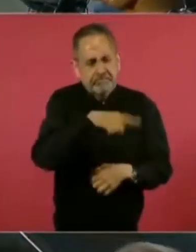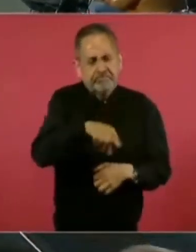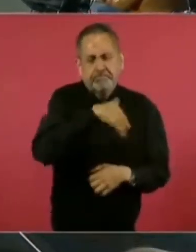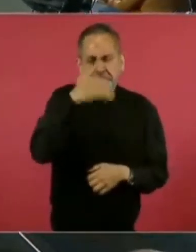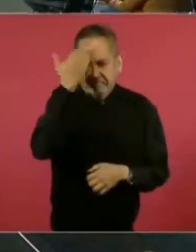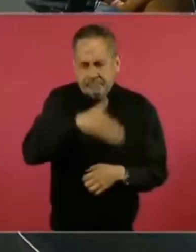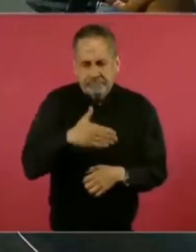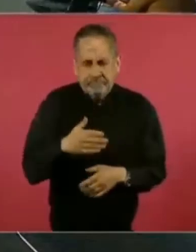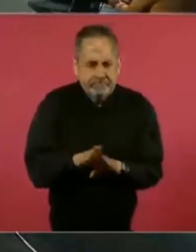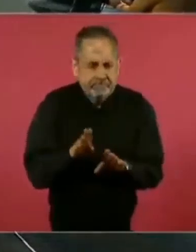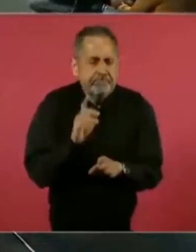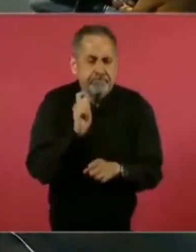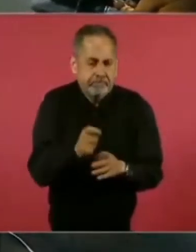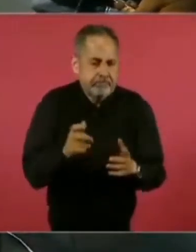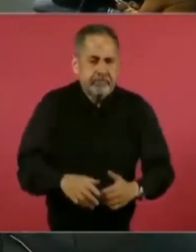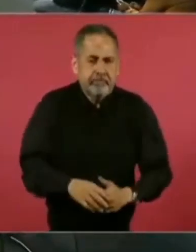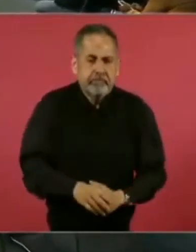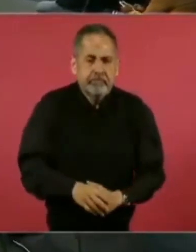conocer